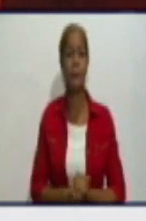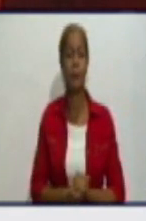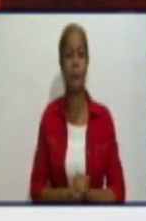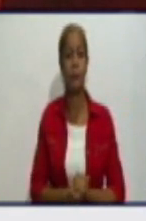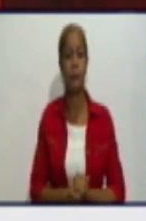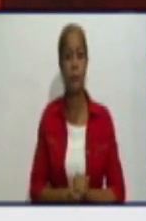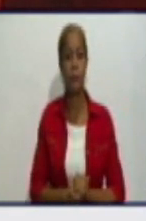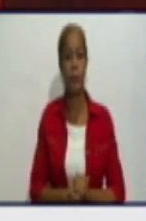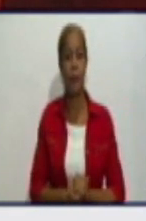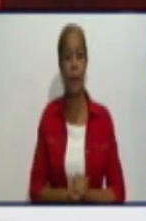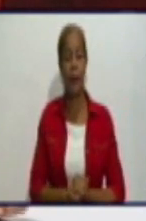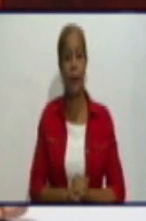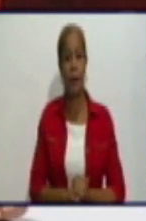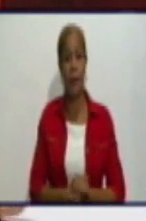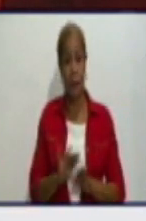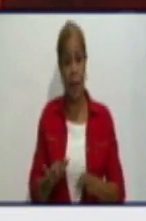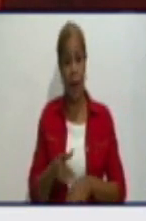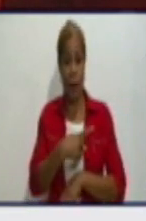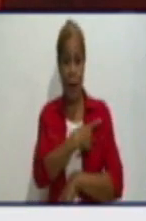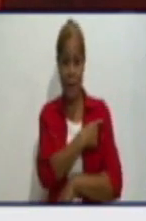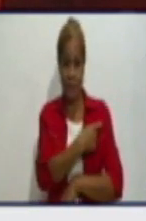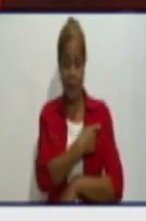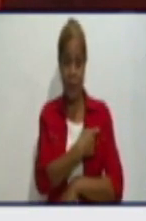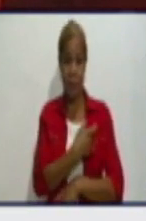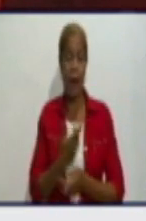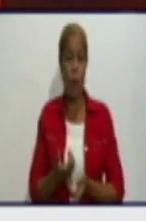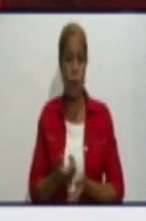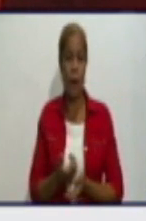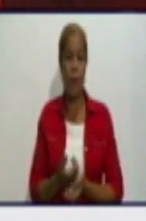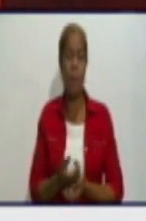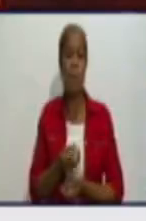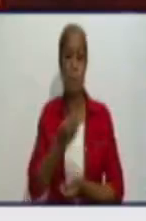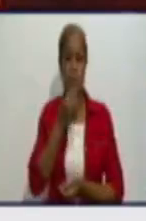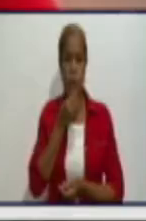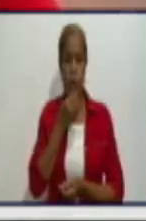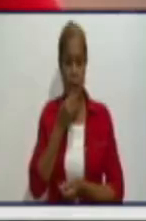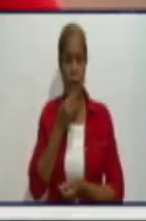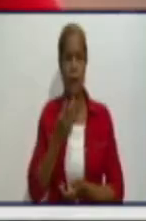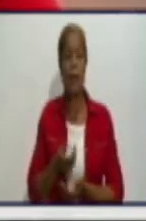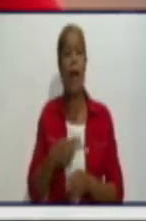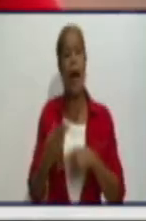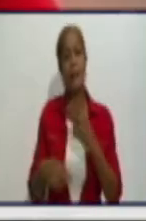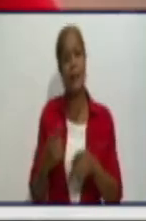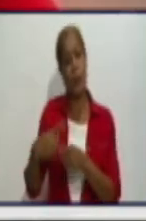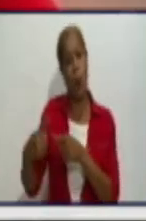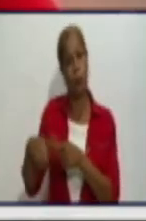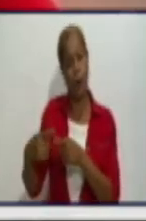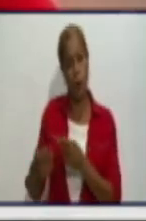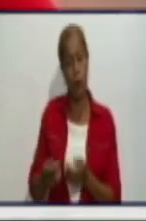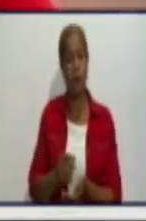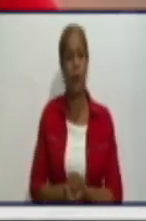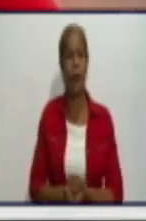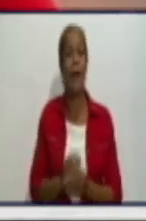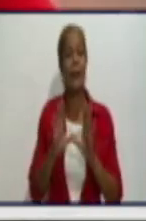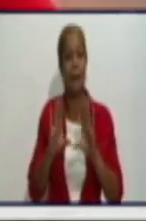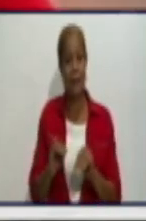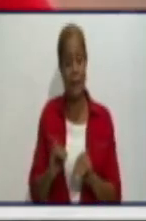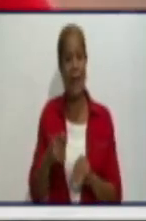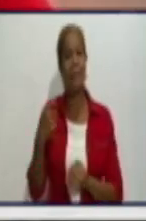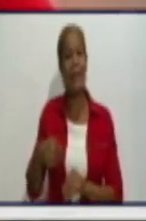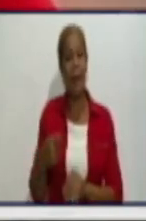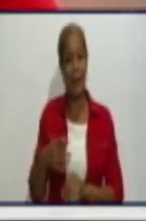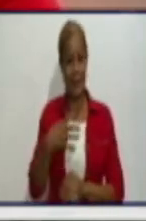dosis de esteroides le imposibilita poder ponerse al agua que lo que está establecido es que debe de estar 30